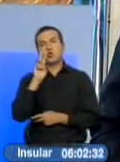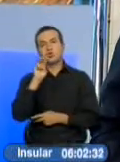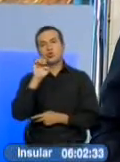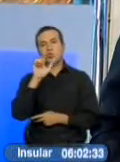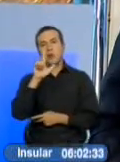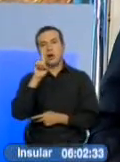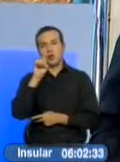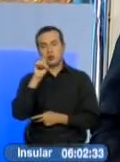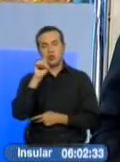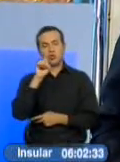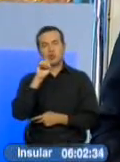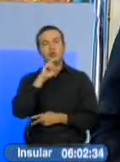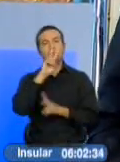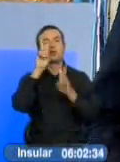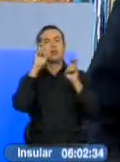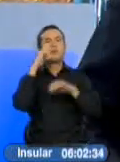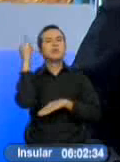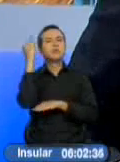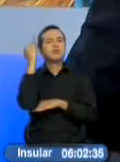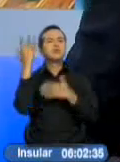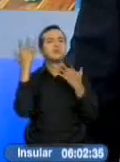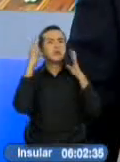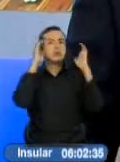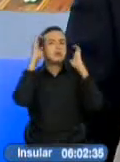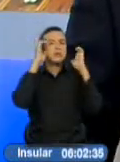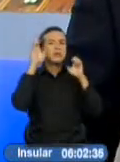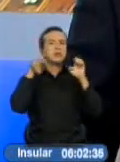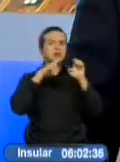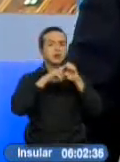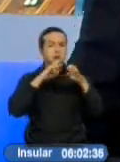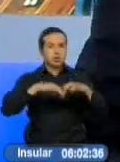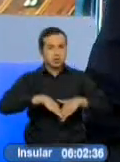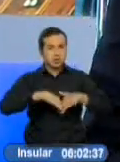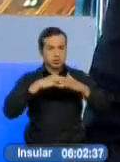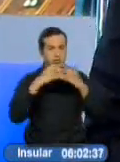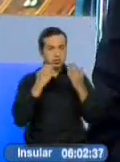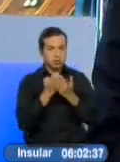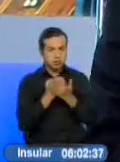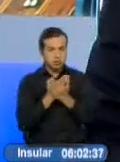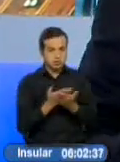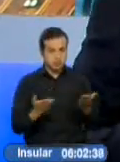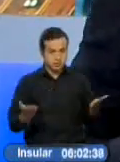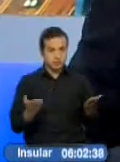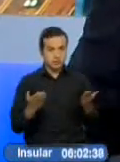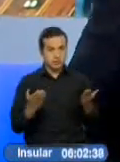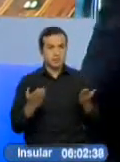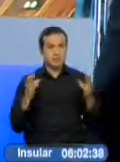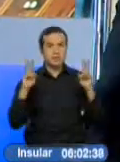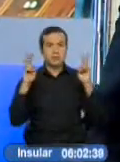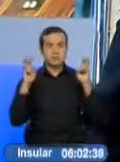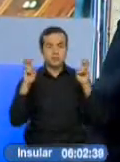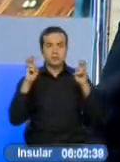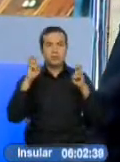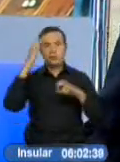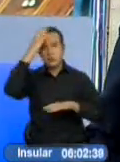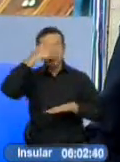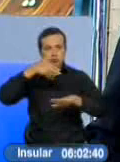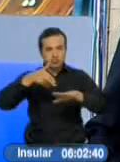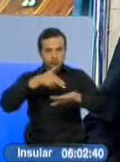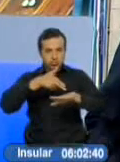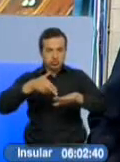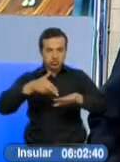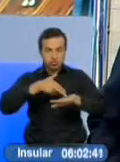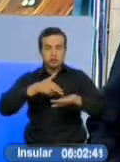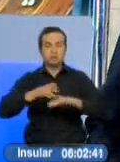analista económico e industrial, para hablar sobre la Estrategia Nacional de Reactivación Económica y también del sector metalmecánico,